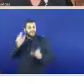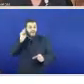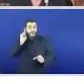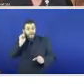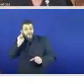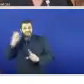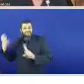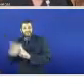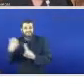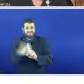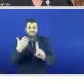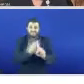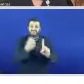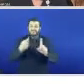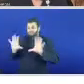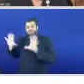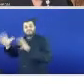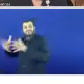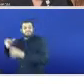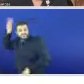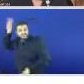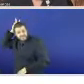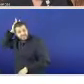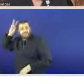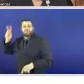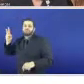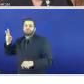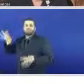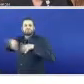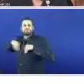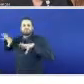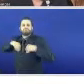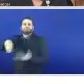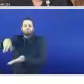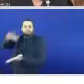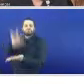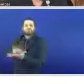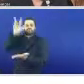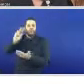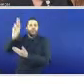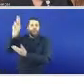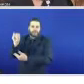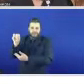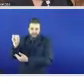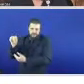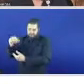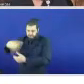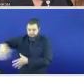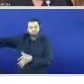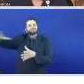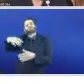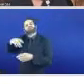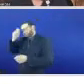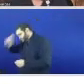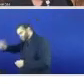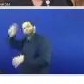de lograr la adopción de la Declaración de la ONU sobre Derechos de los Pueblos Indígenas, es